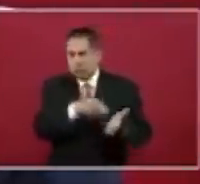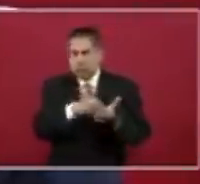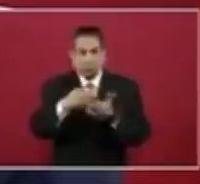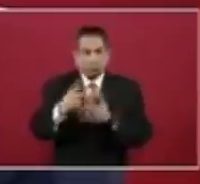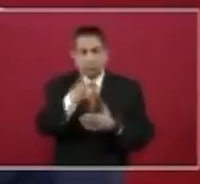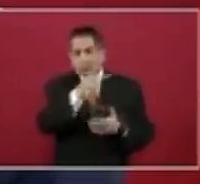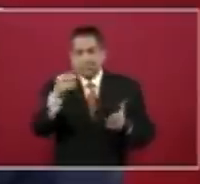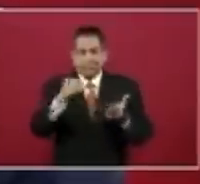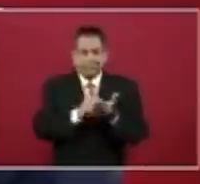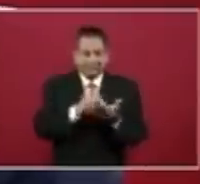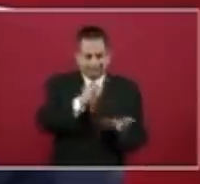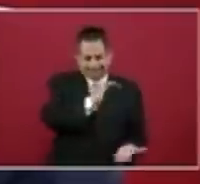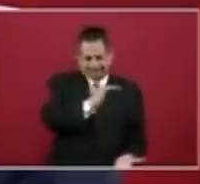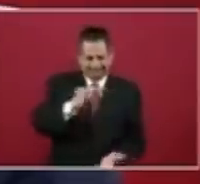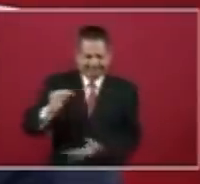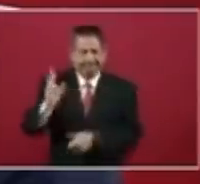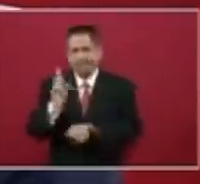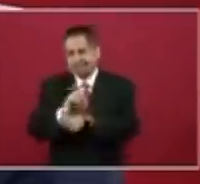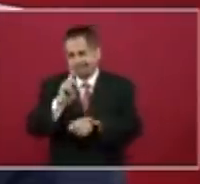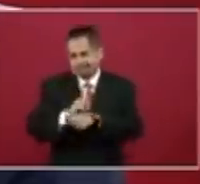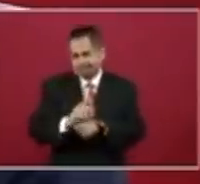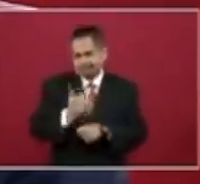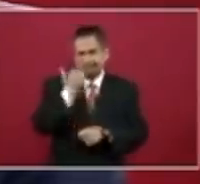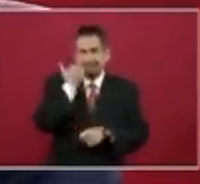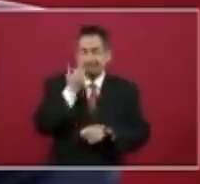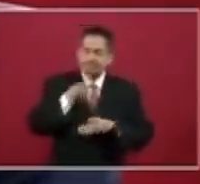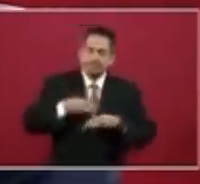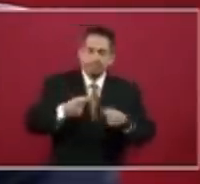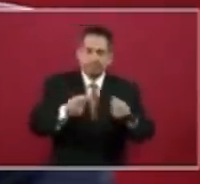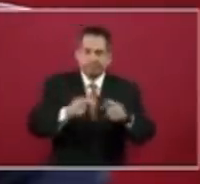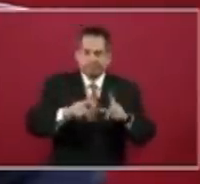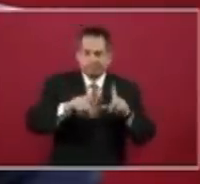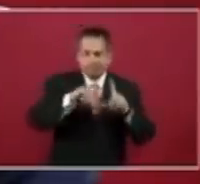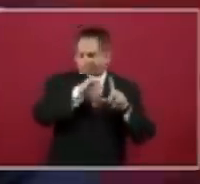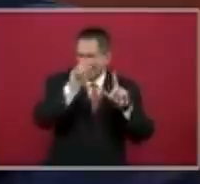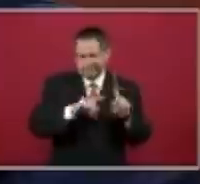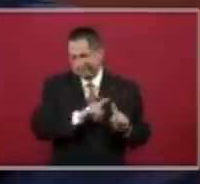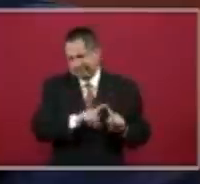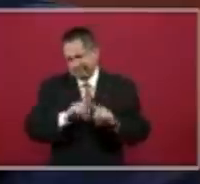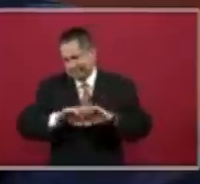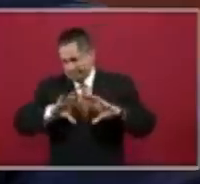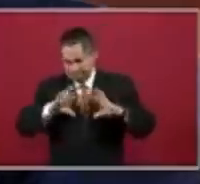1,200,000 barriles diarios de combustibles, de todos los combustibles,